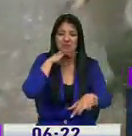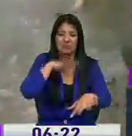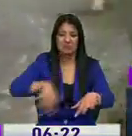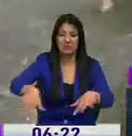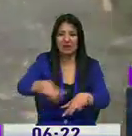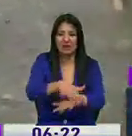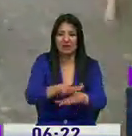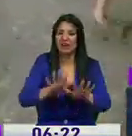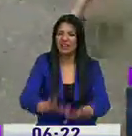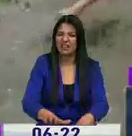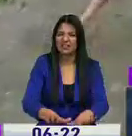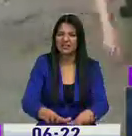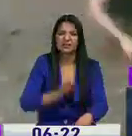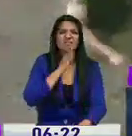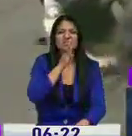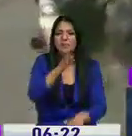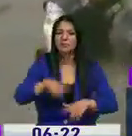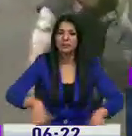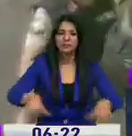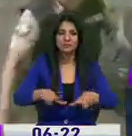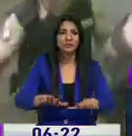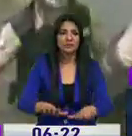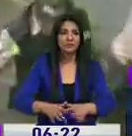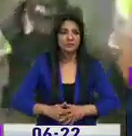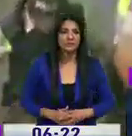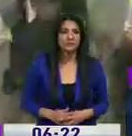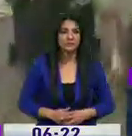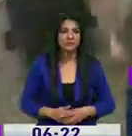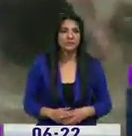permanece estancada siempre en este sector